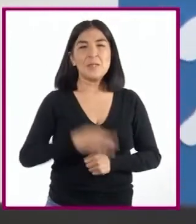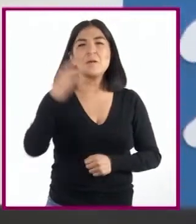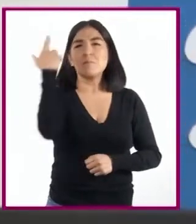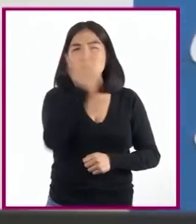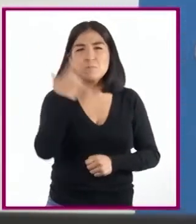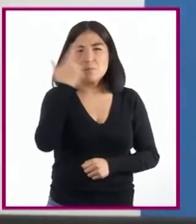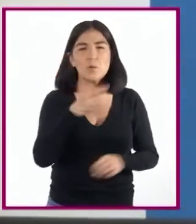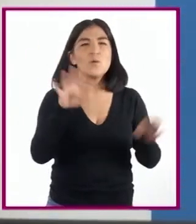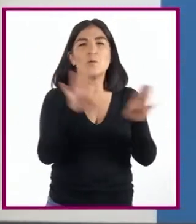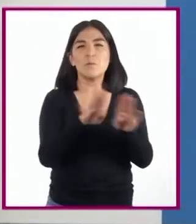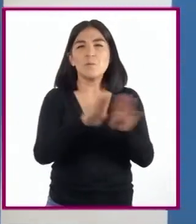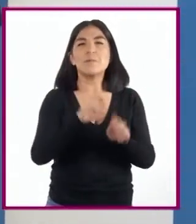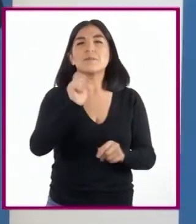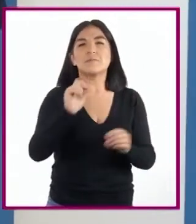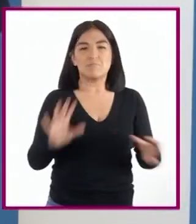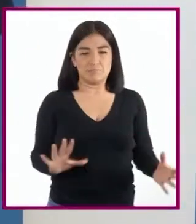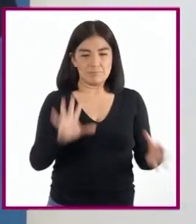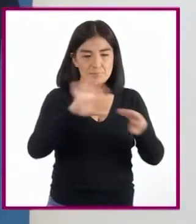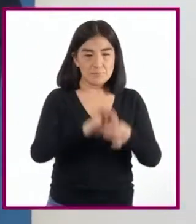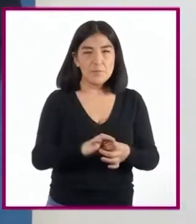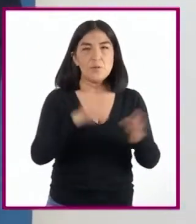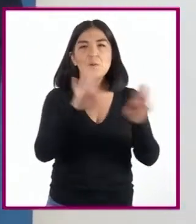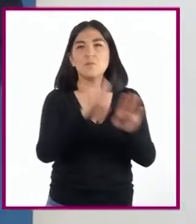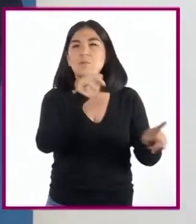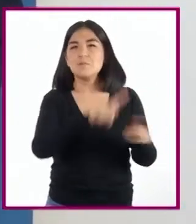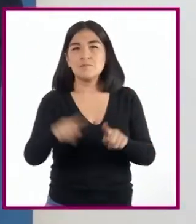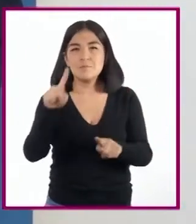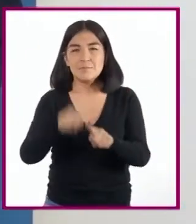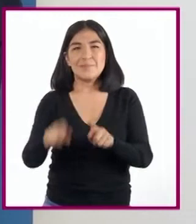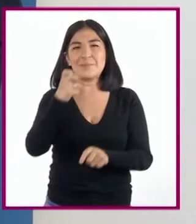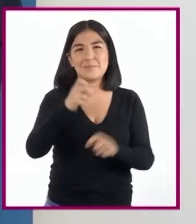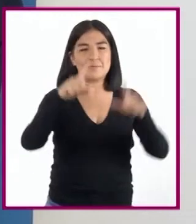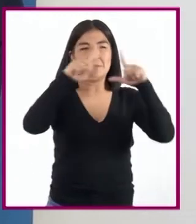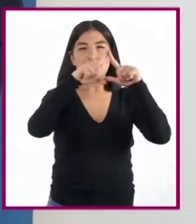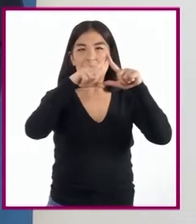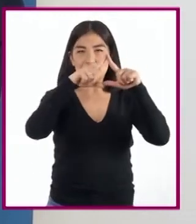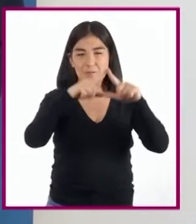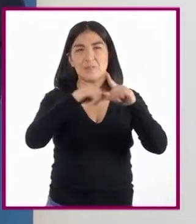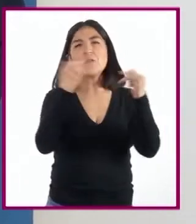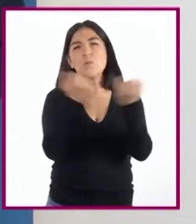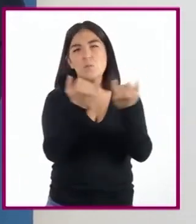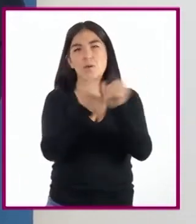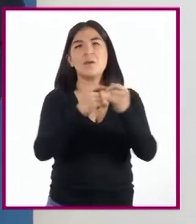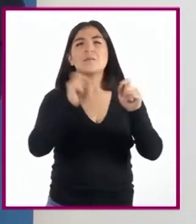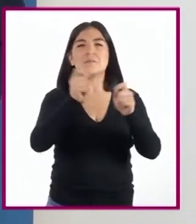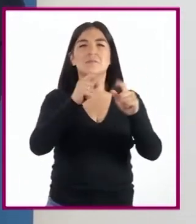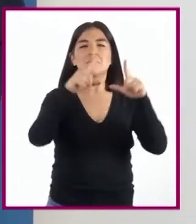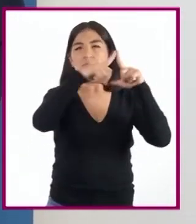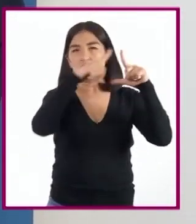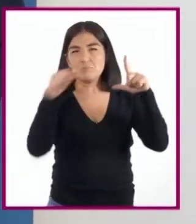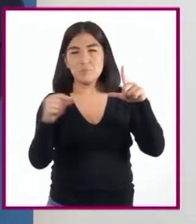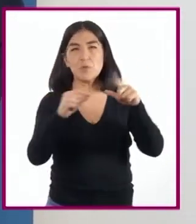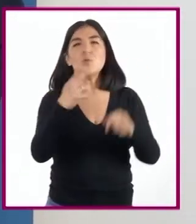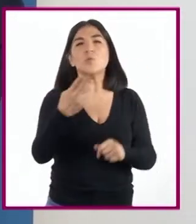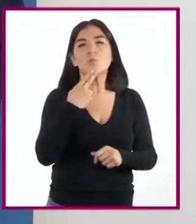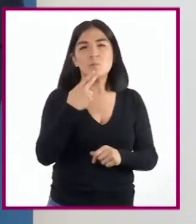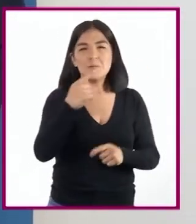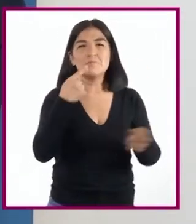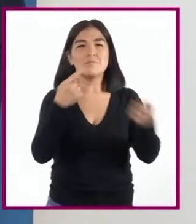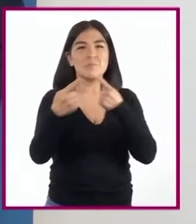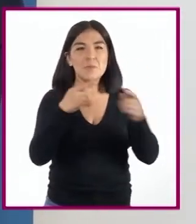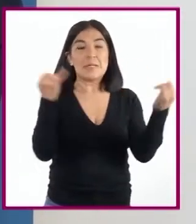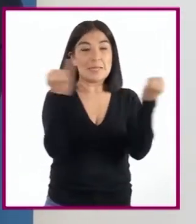la existencia y unicidad de la construcción de triángulos y cuadriláteros y determina y usa criterios